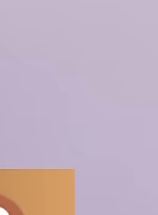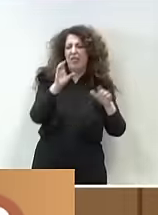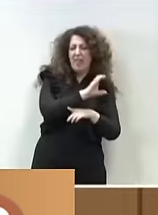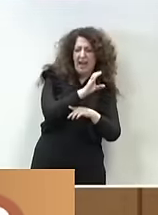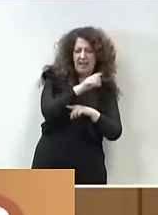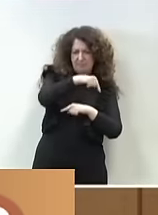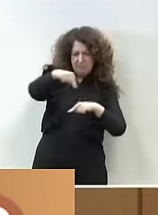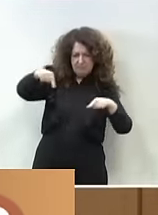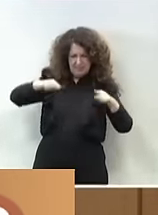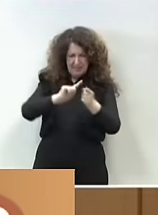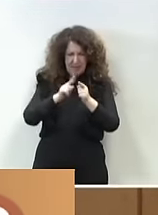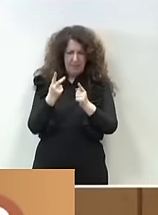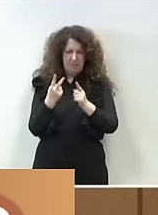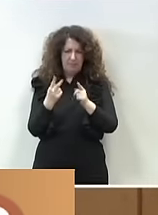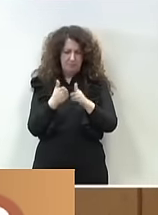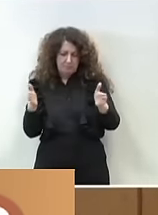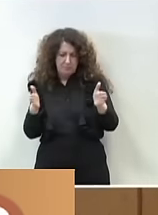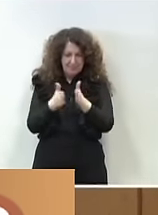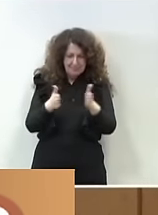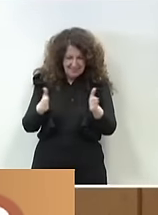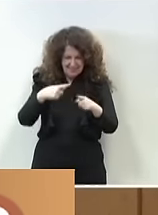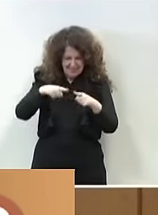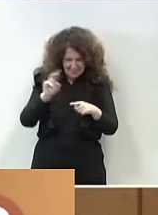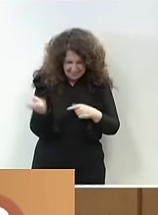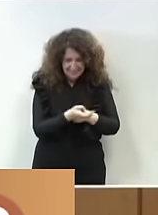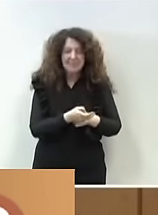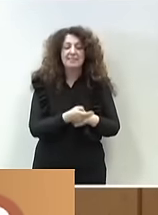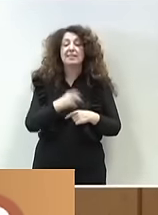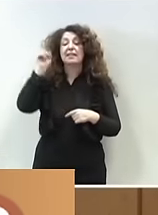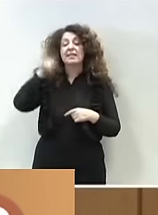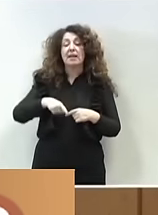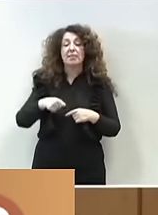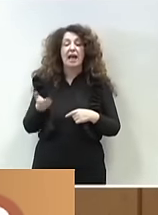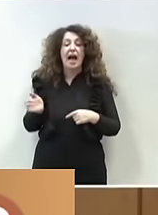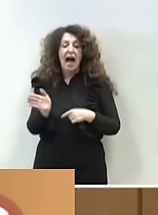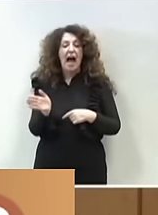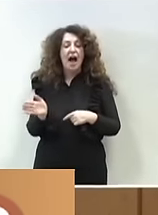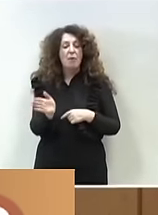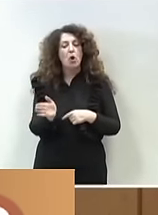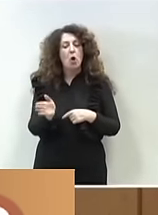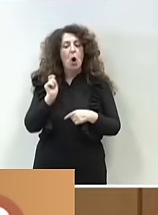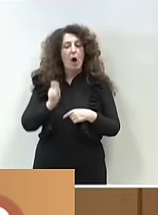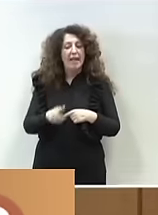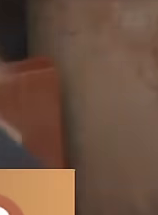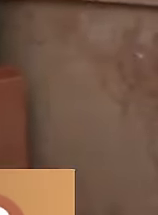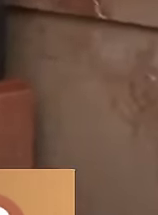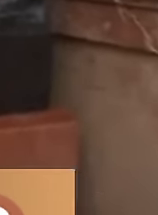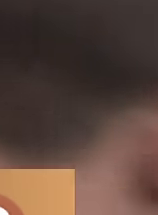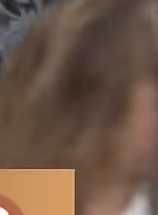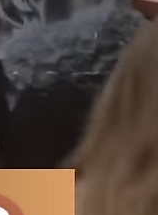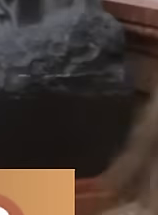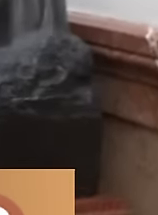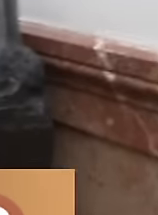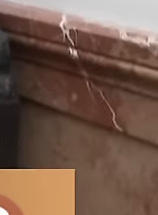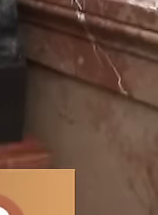Partido Popular tomar la decisión, Bildu no va a gobernar de ninguna de las maneras. Y el Partido Nacionalista Vasco Es que el Partido Socialista,